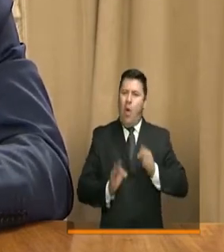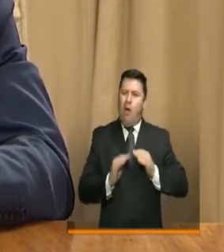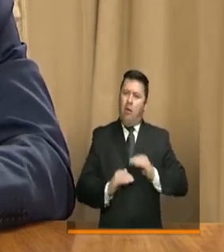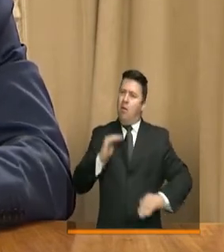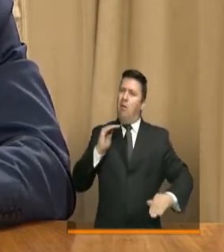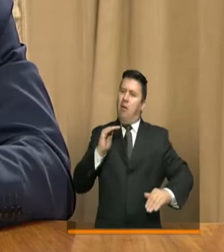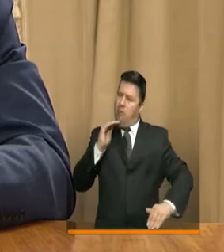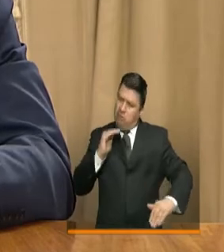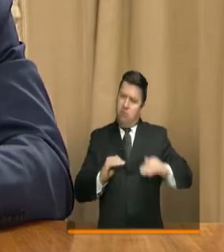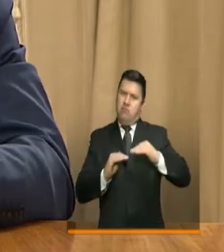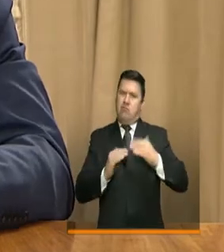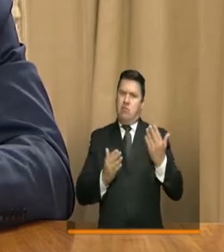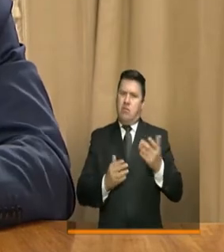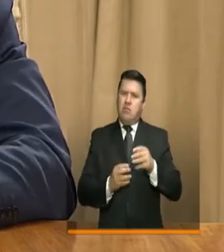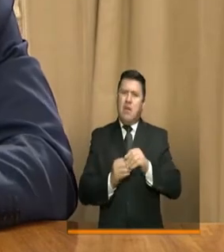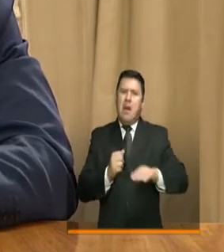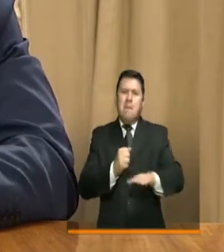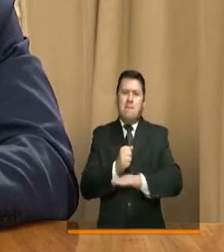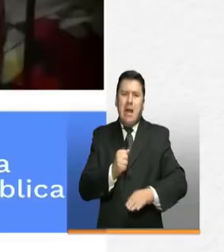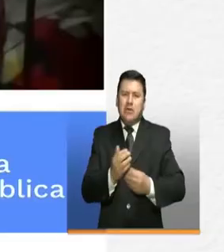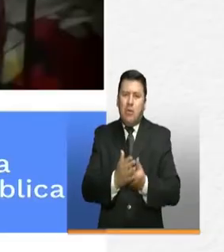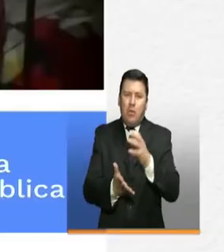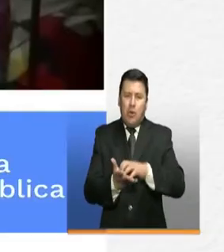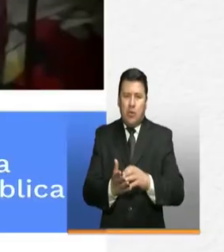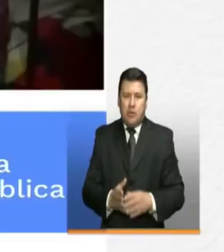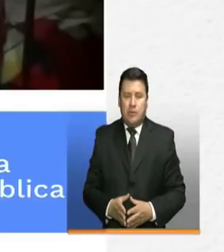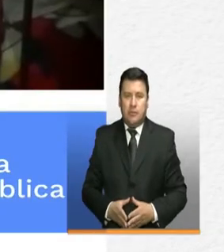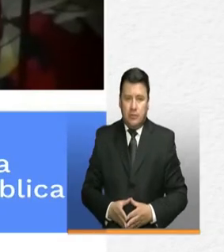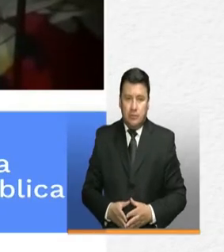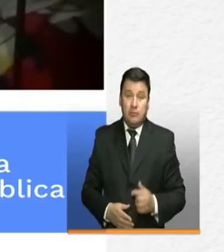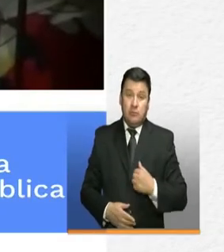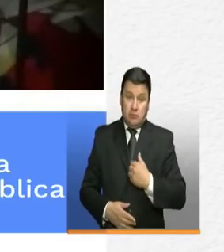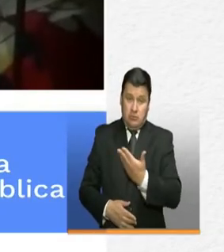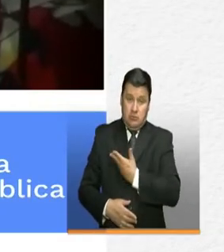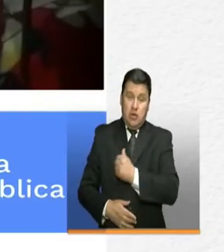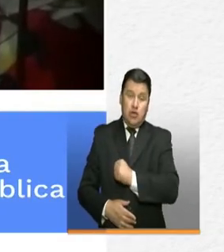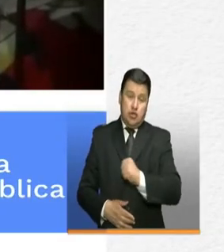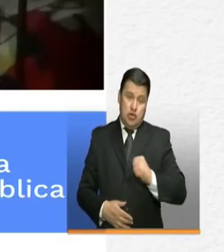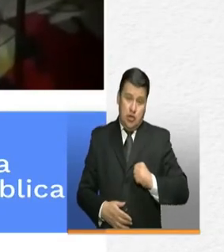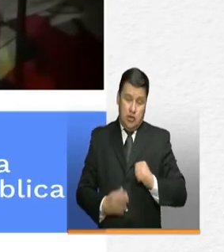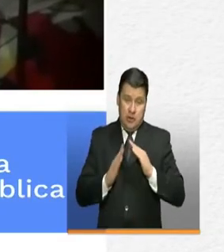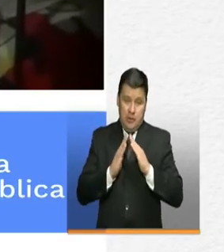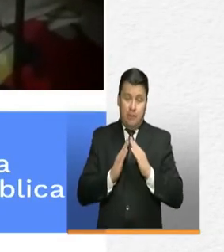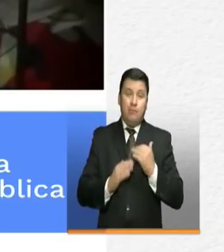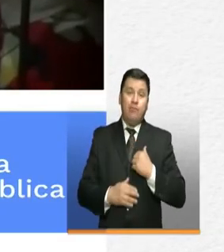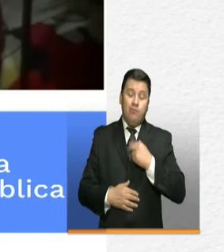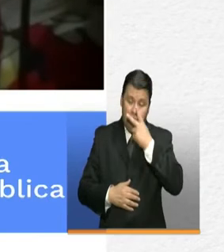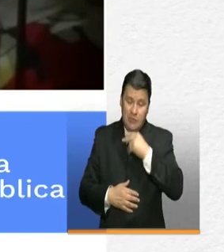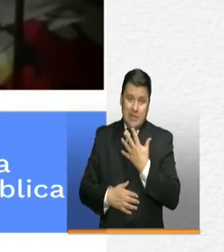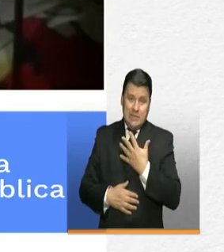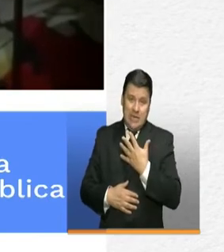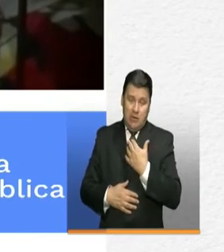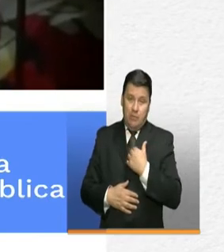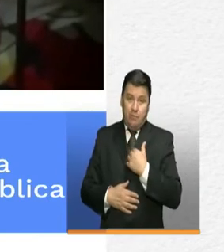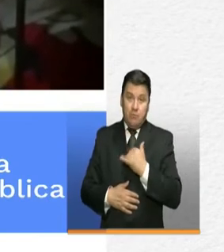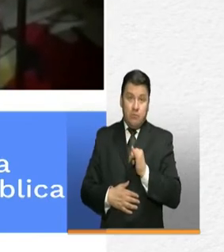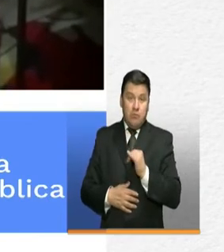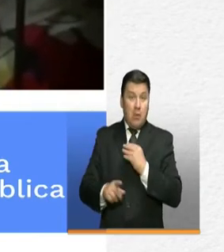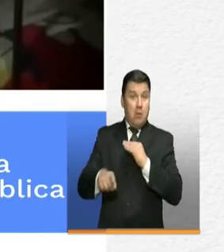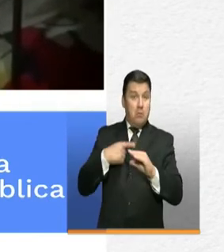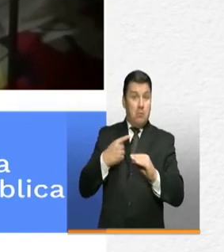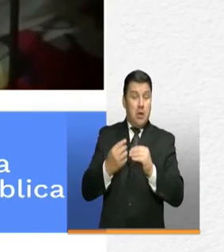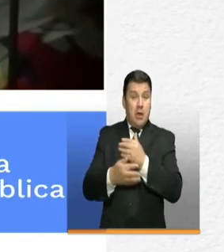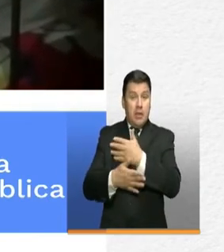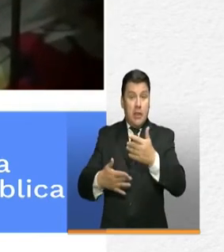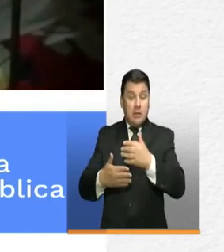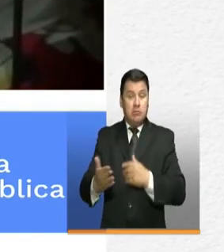que pagaran un IVA por los productos más básicos. Soy madre cabeza de hogar, tengo 5 niños. Hoy recibí un mensaje de